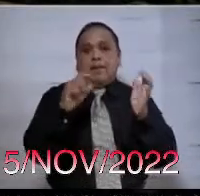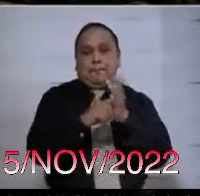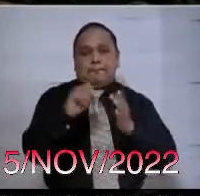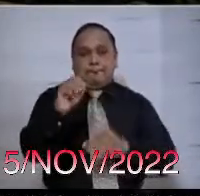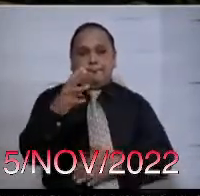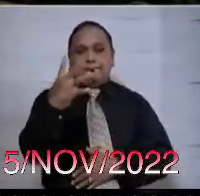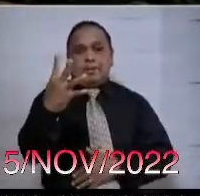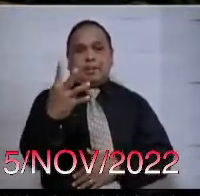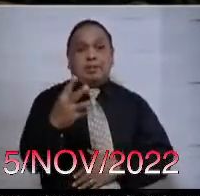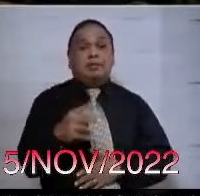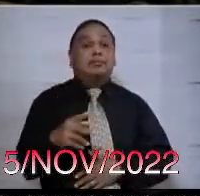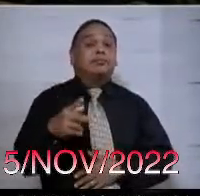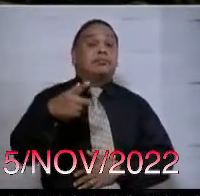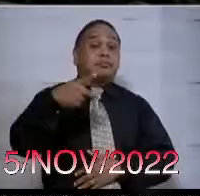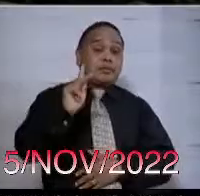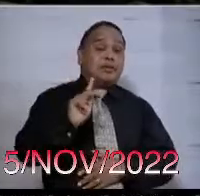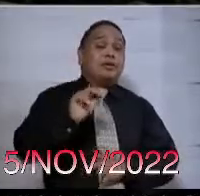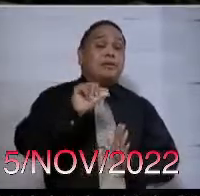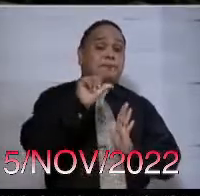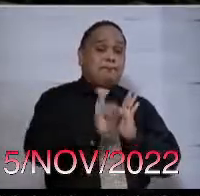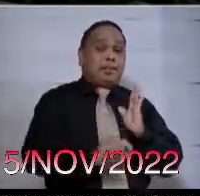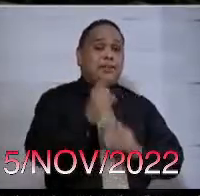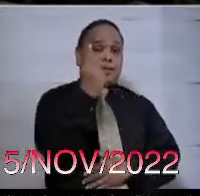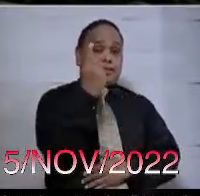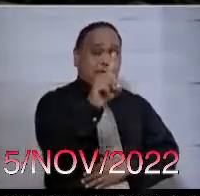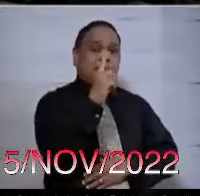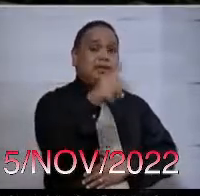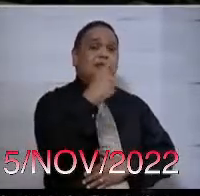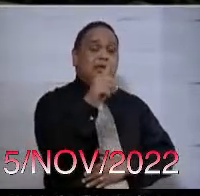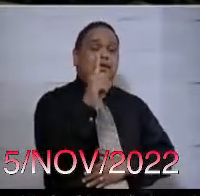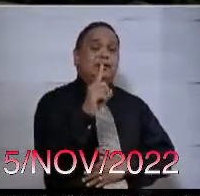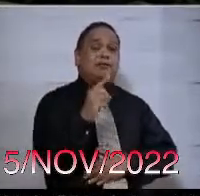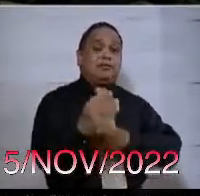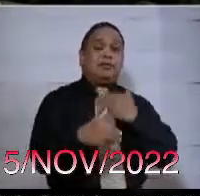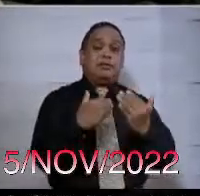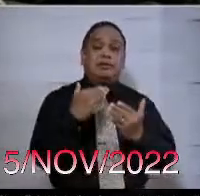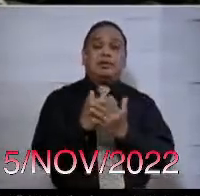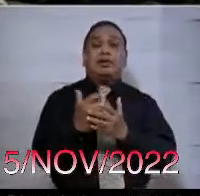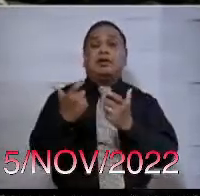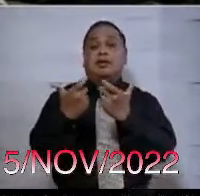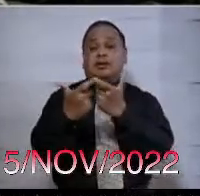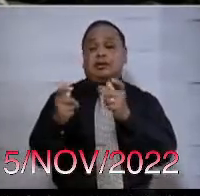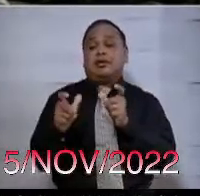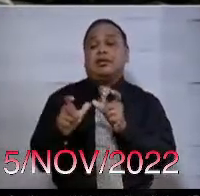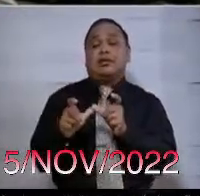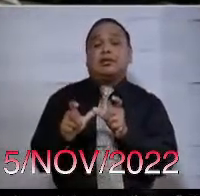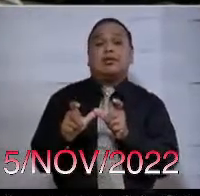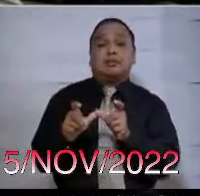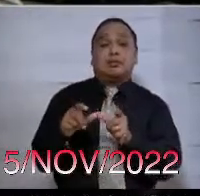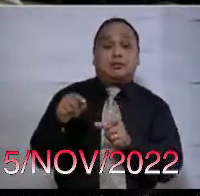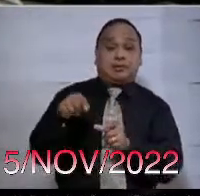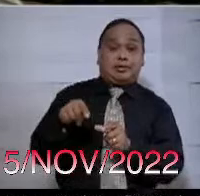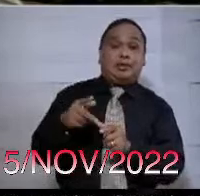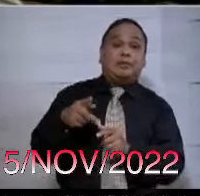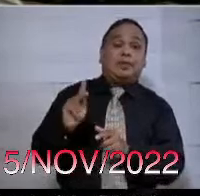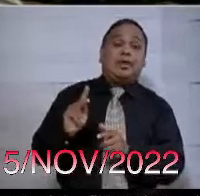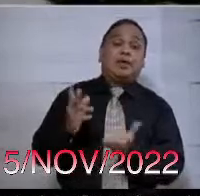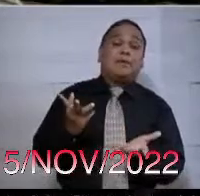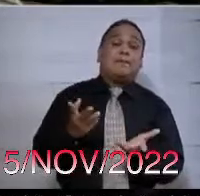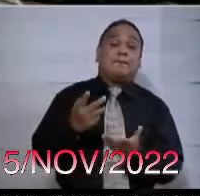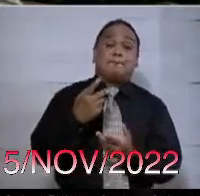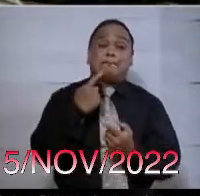hablando desde diciembre, prácticamente a unos meses de la contienda del 2021. Entonces, es su doble discurso,